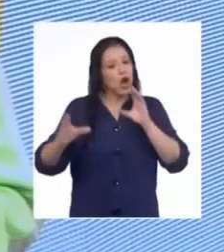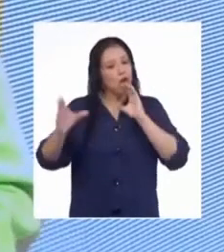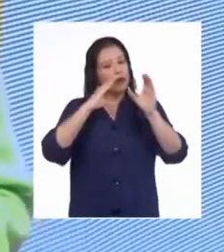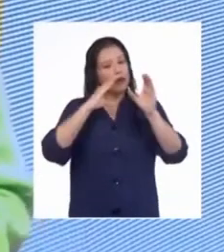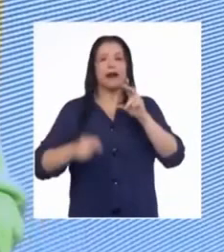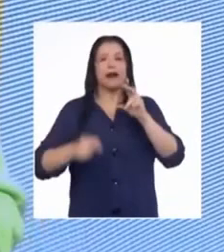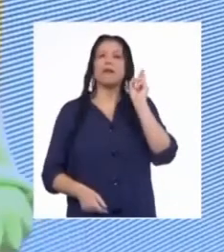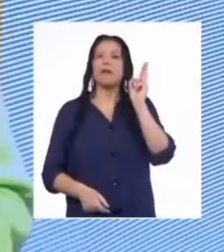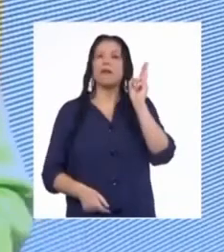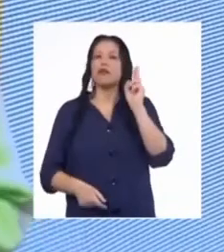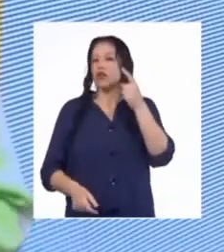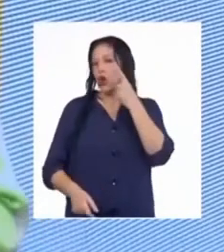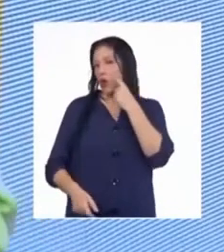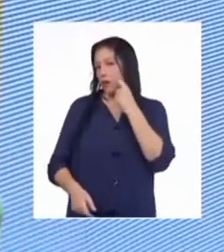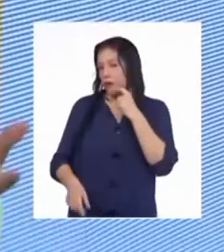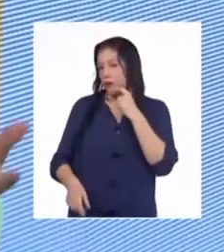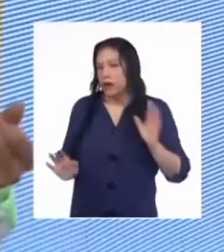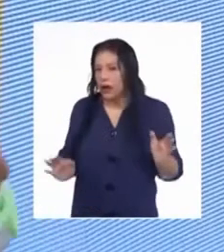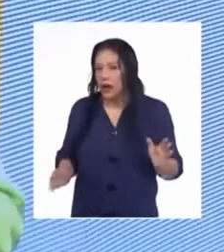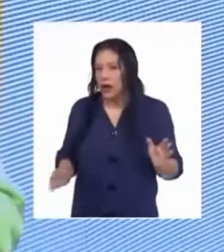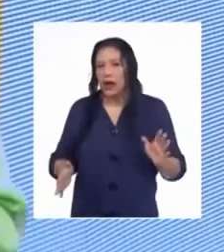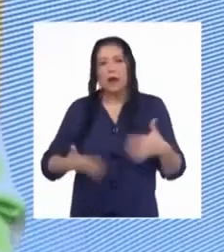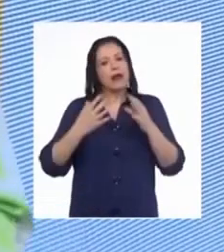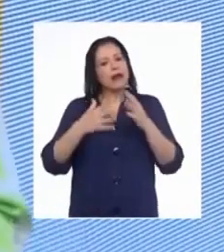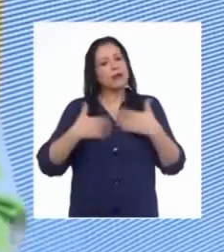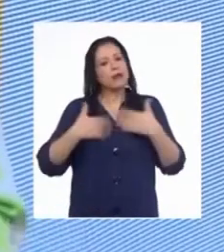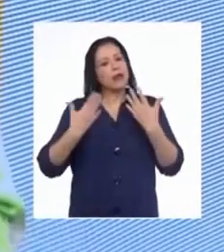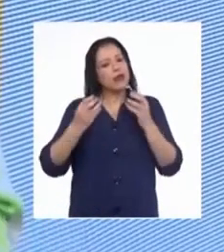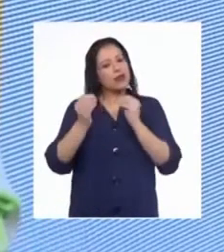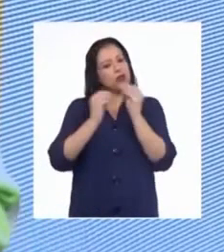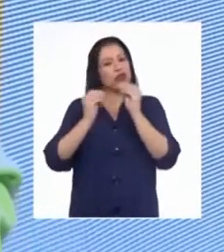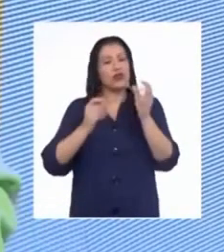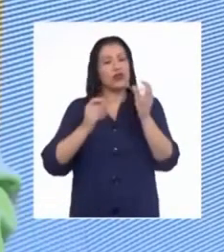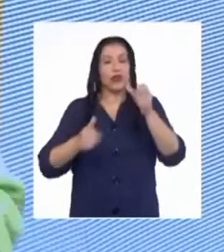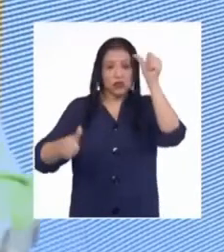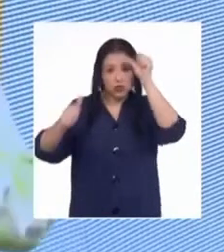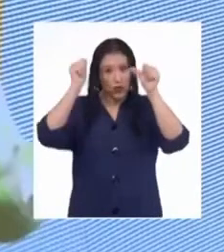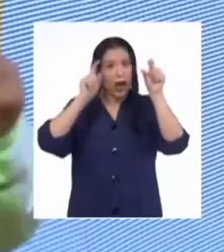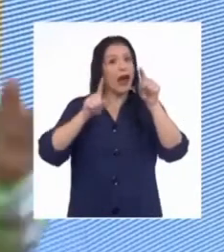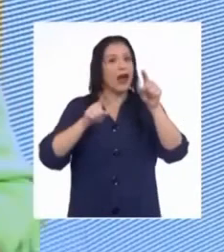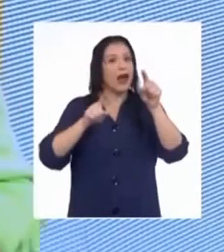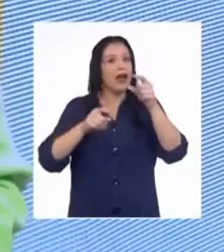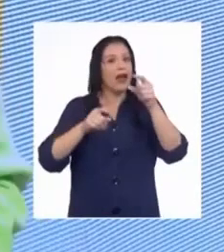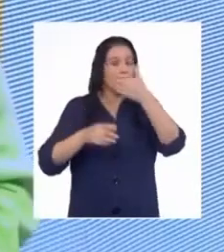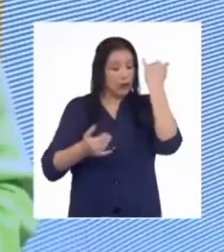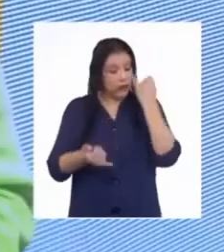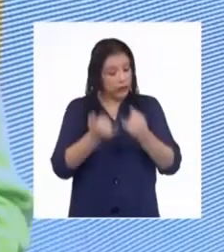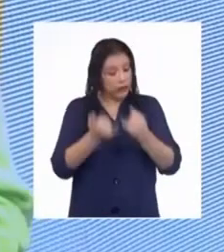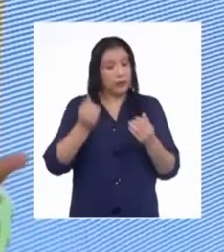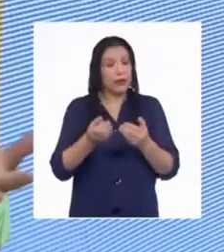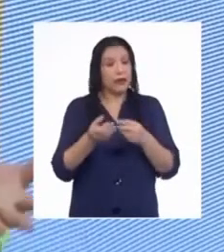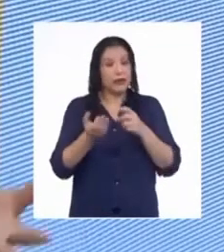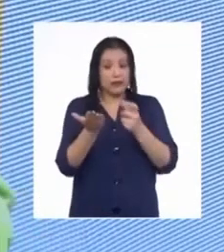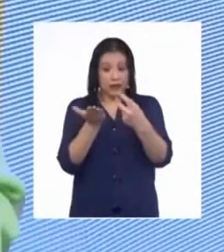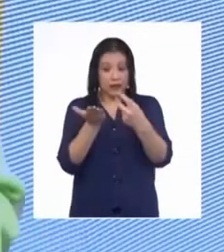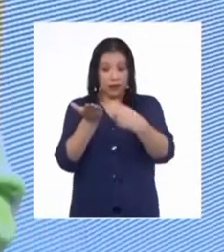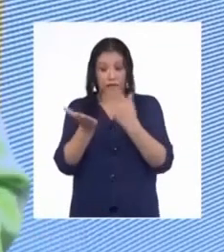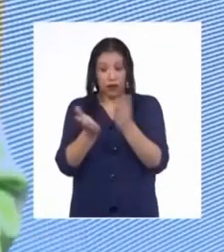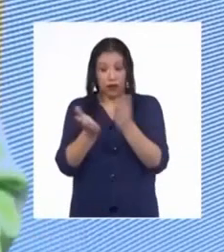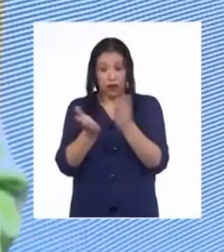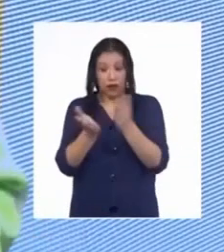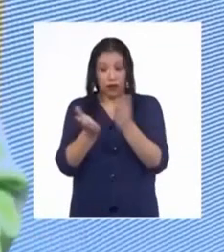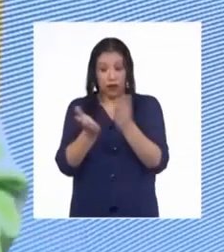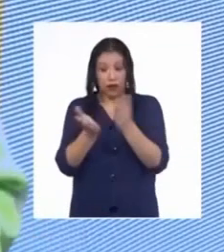con tu profesora o profesor para que absuelva tus dudas y no olvides archivar todas tus evidencias en el portafolio para que se las